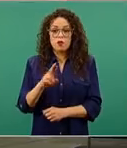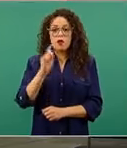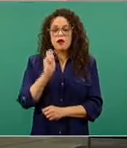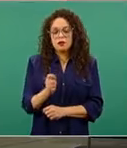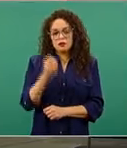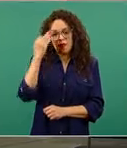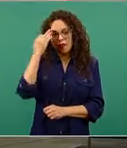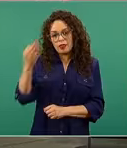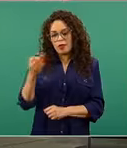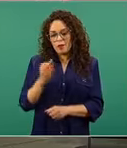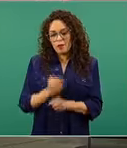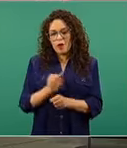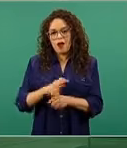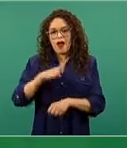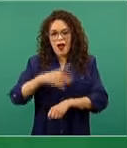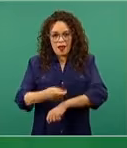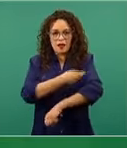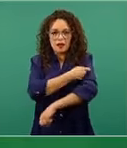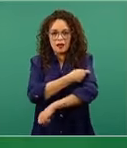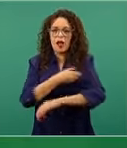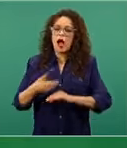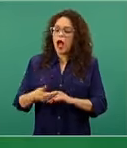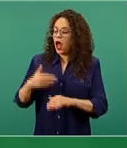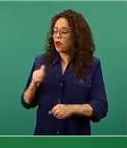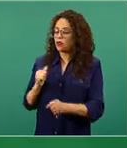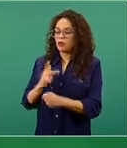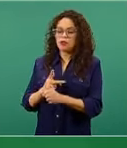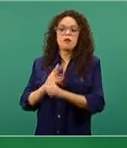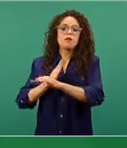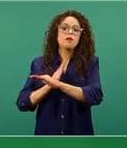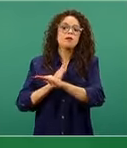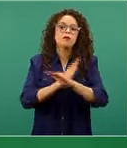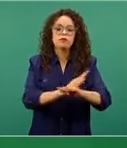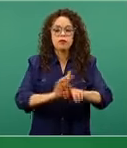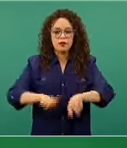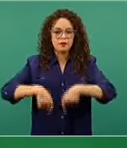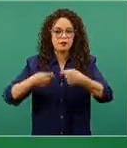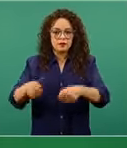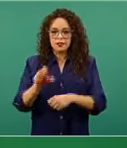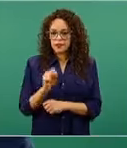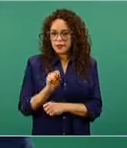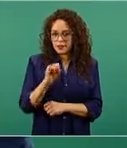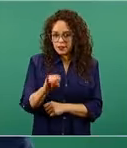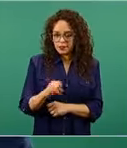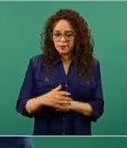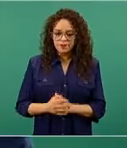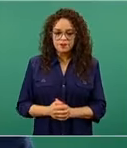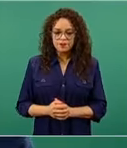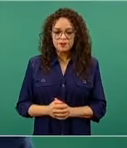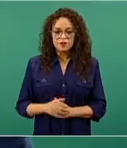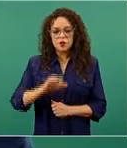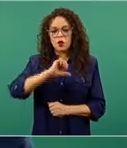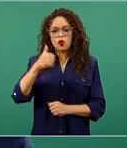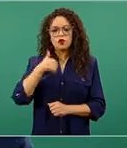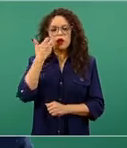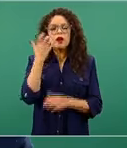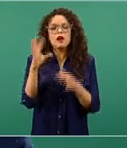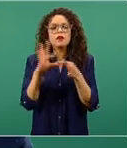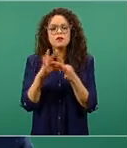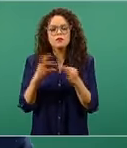tempranamente. Ahora, dos cosas que queremos especificar: la plataforma